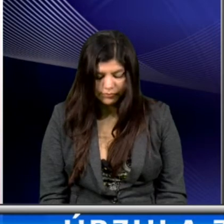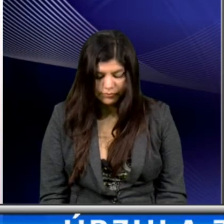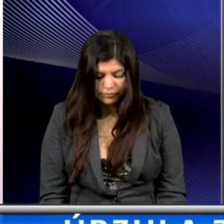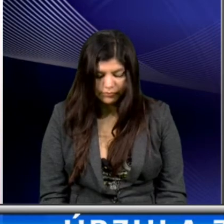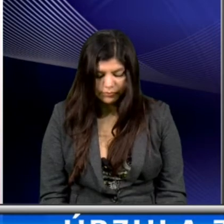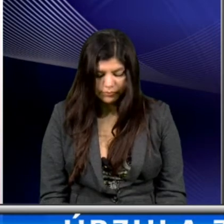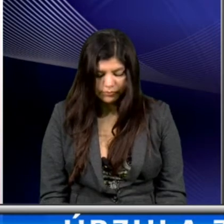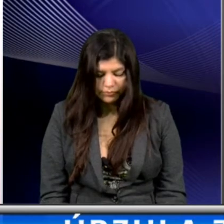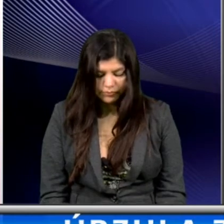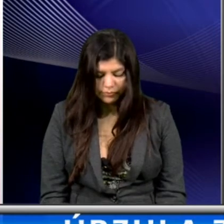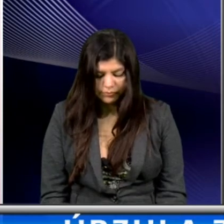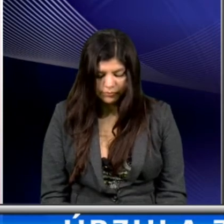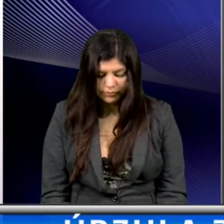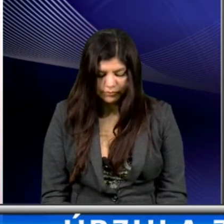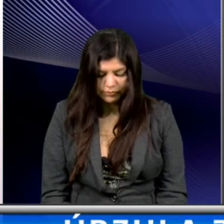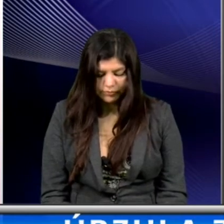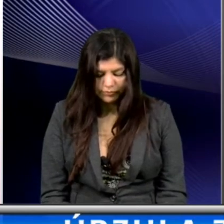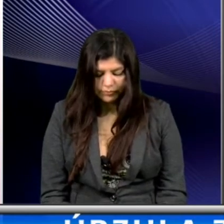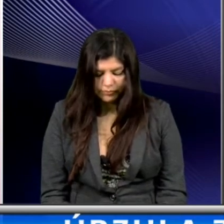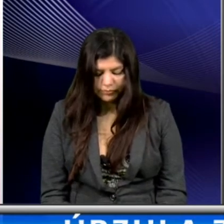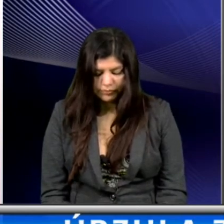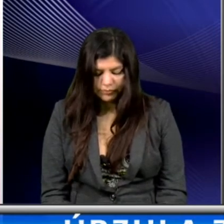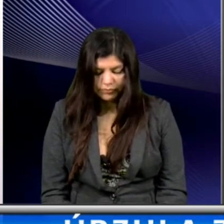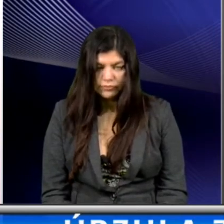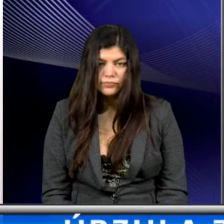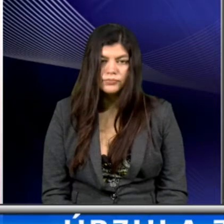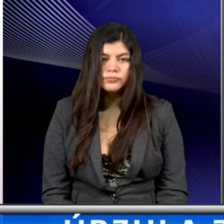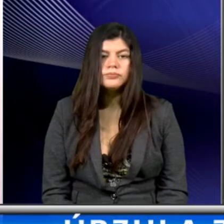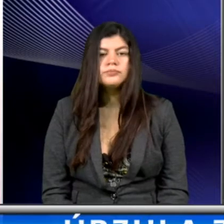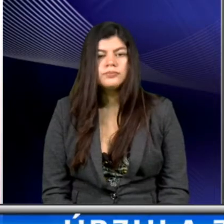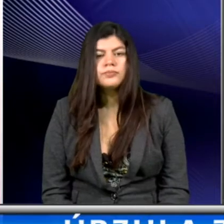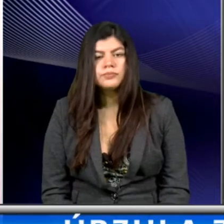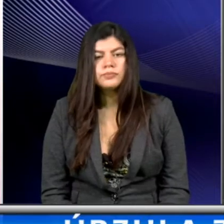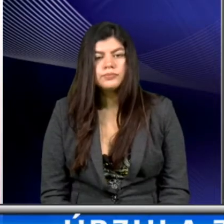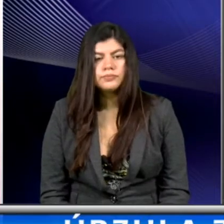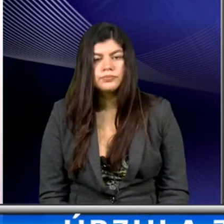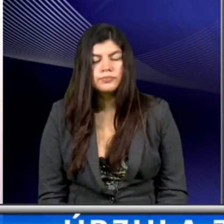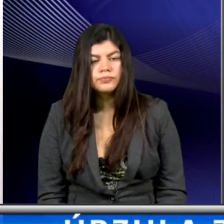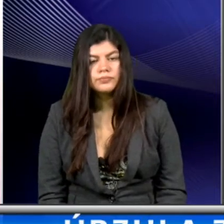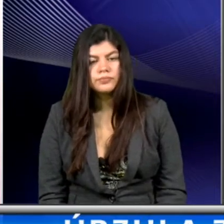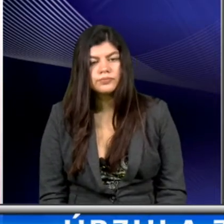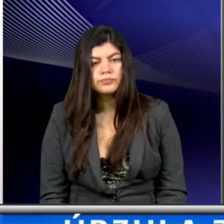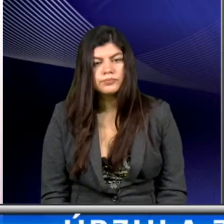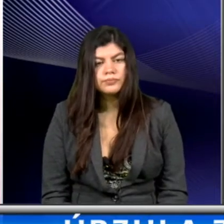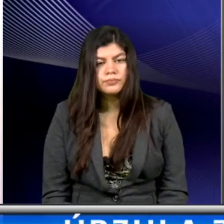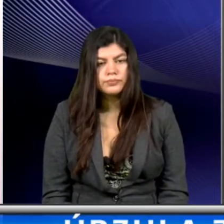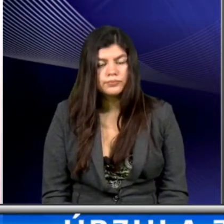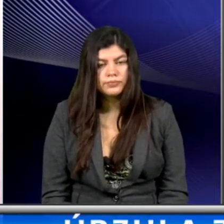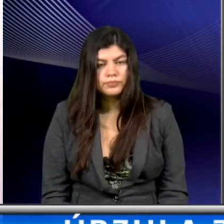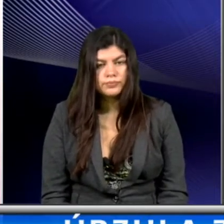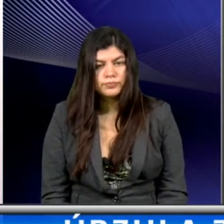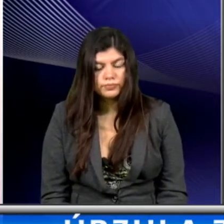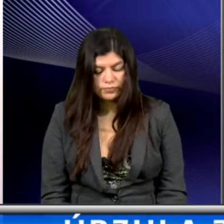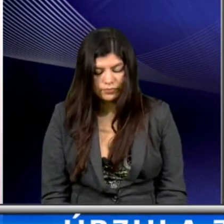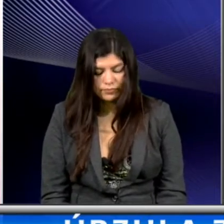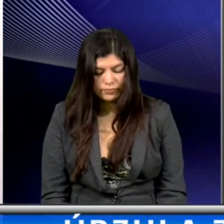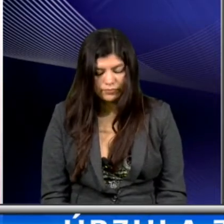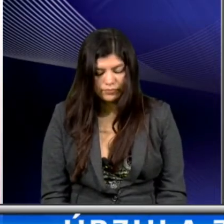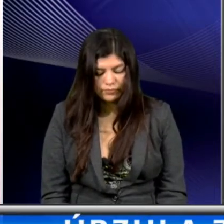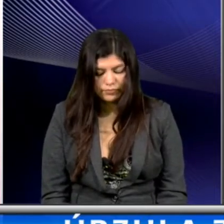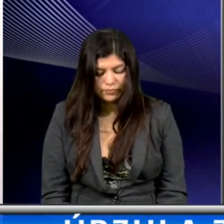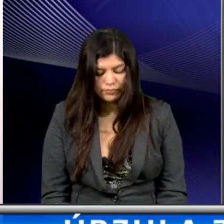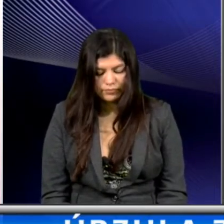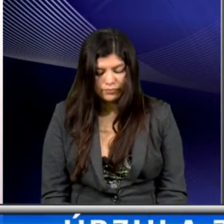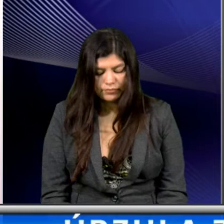ajeno a la situación actual en la que está viviendo este adolescente. Entonces eso complica aún más el que pueda este